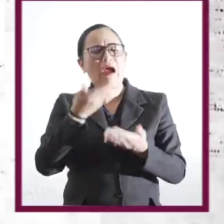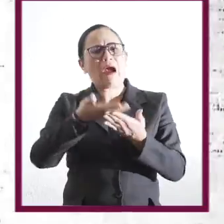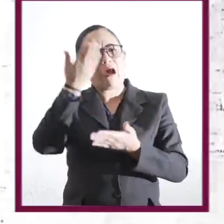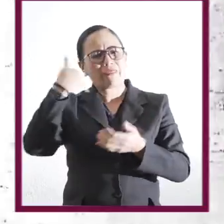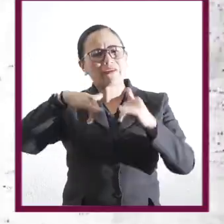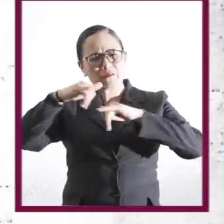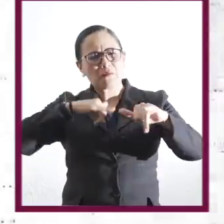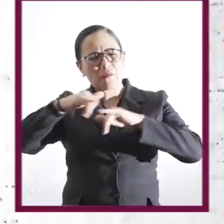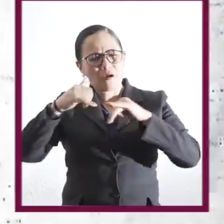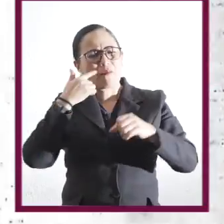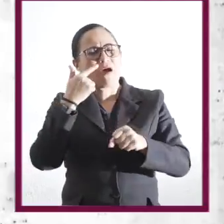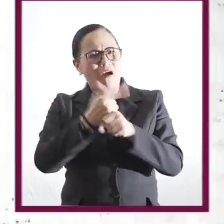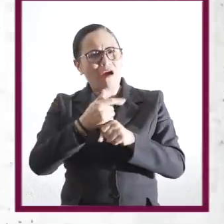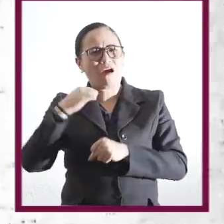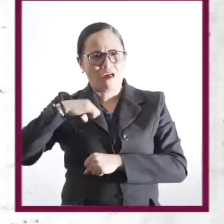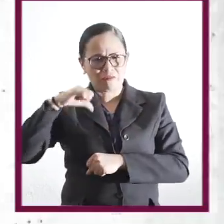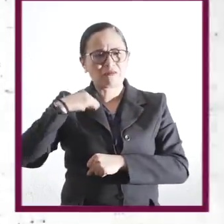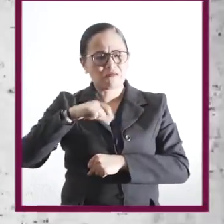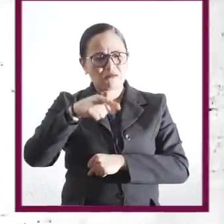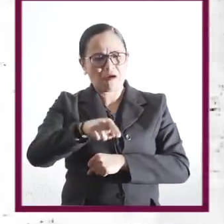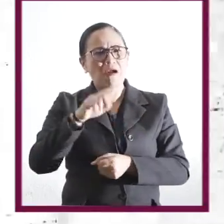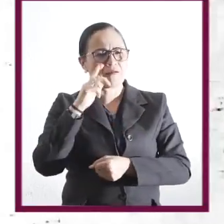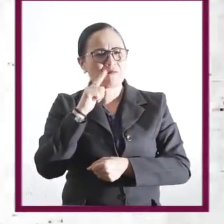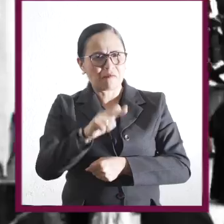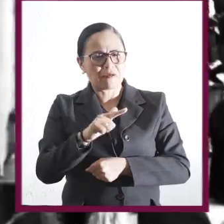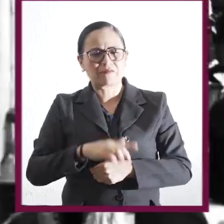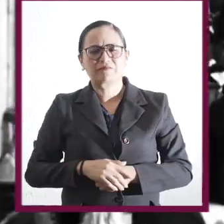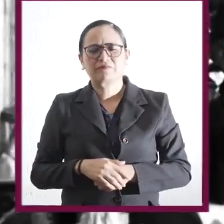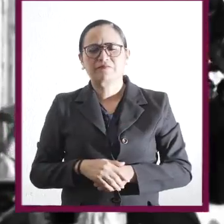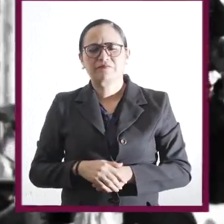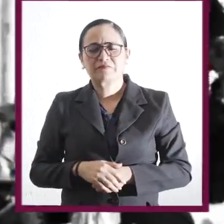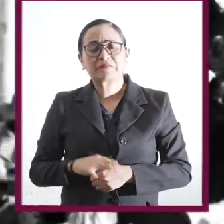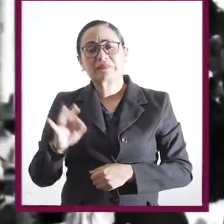Díaz y se puede encontrar en los antiguos mapas de la zona.